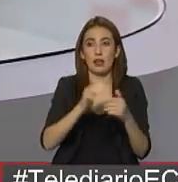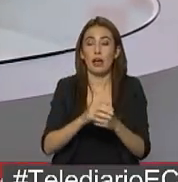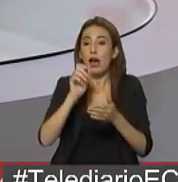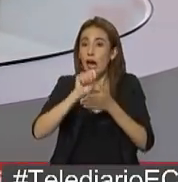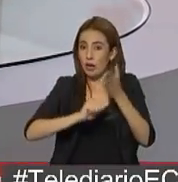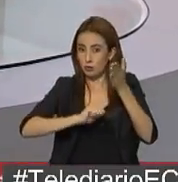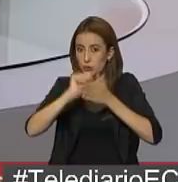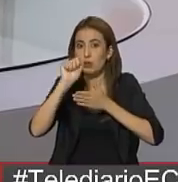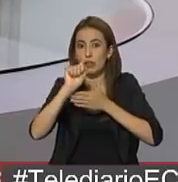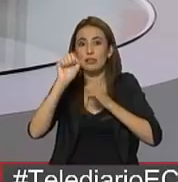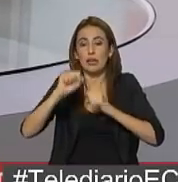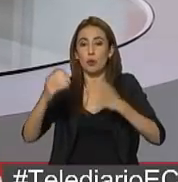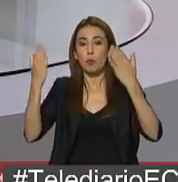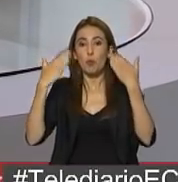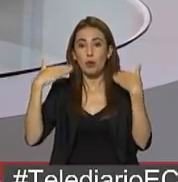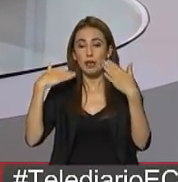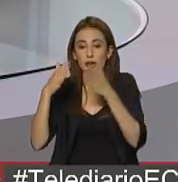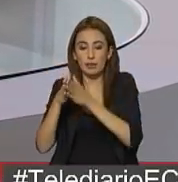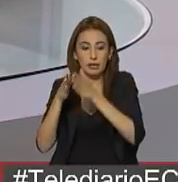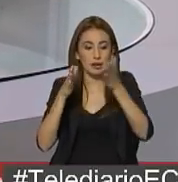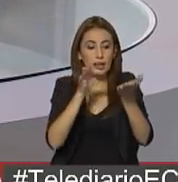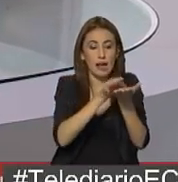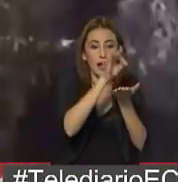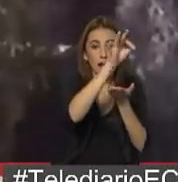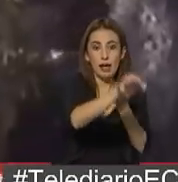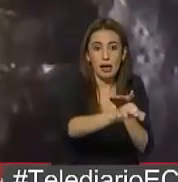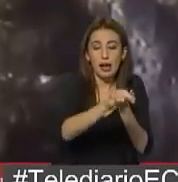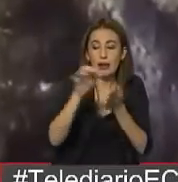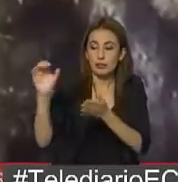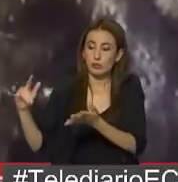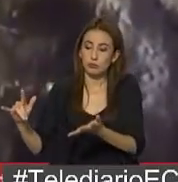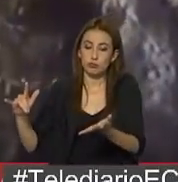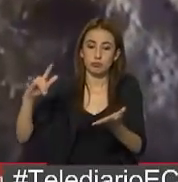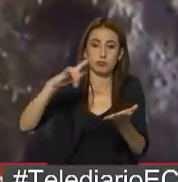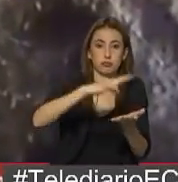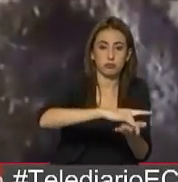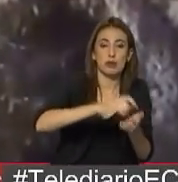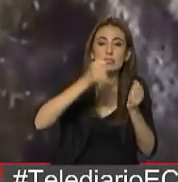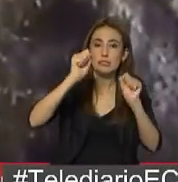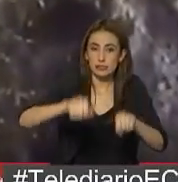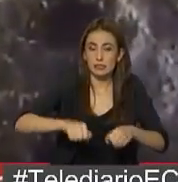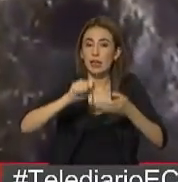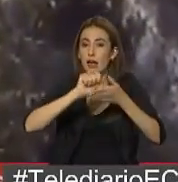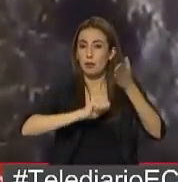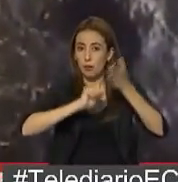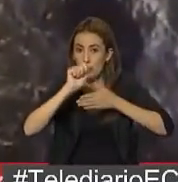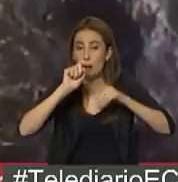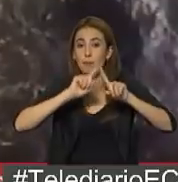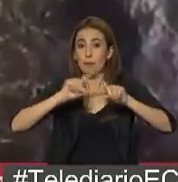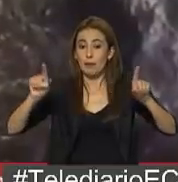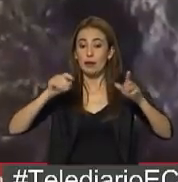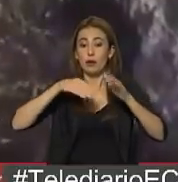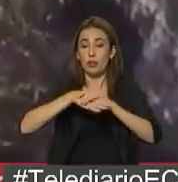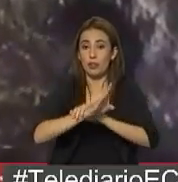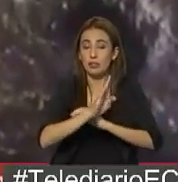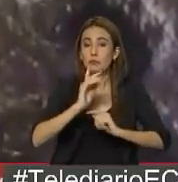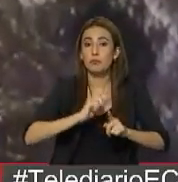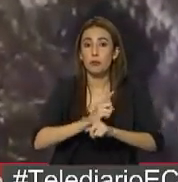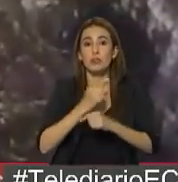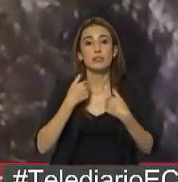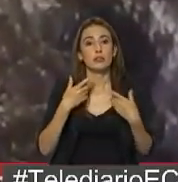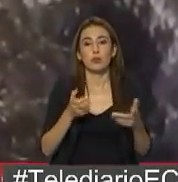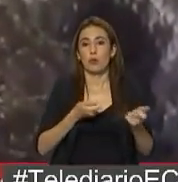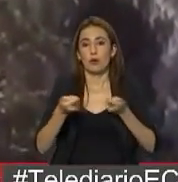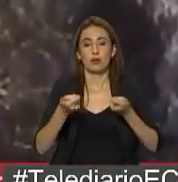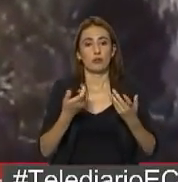Autorizadas por la aviación civil, pero no son controladas. Donde los controles, en definitiva, son responsabilidad de cada propietario.